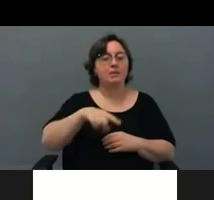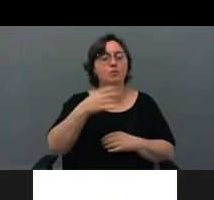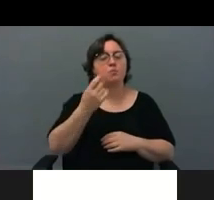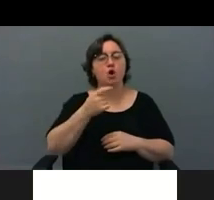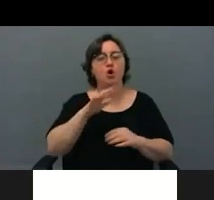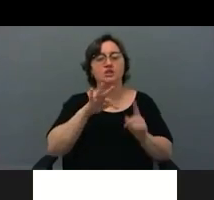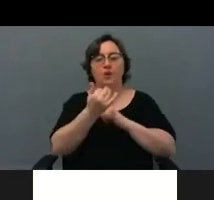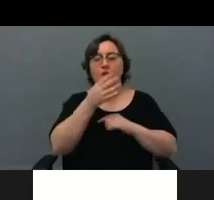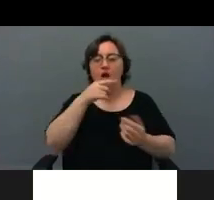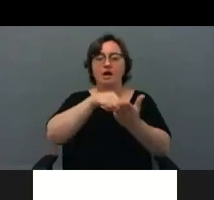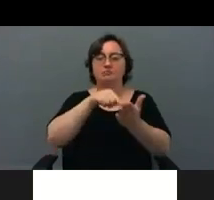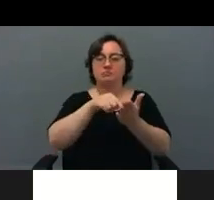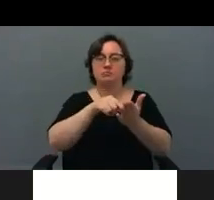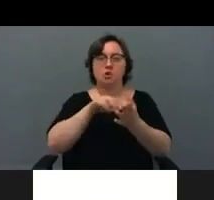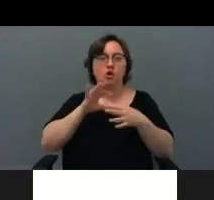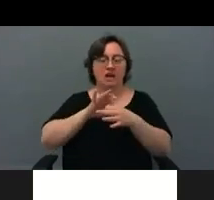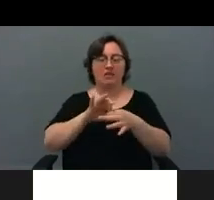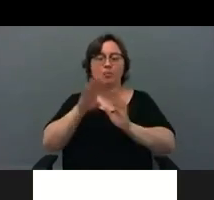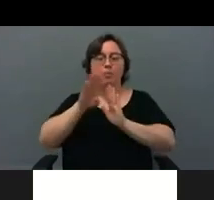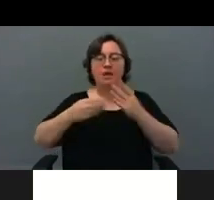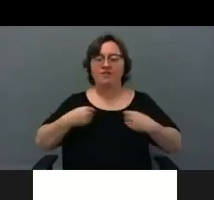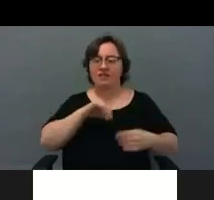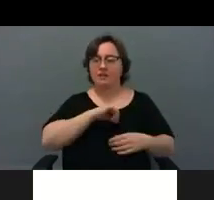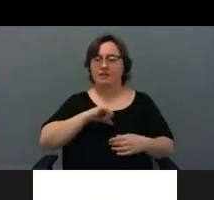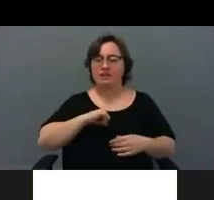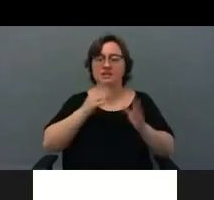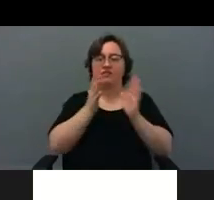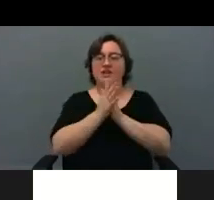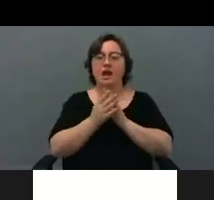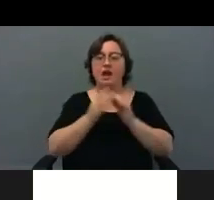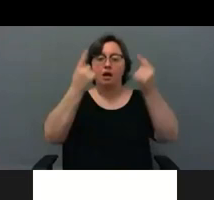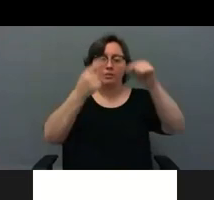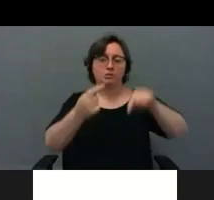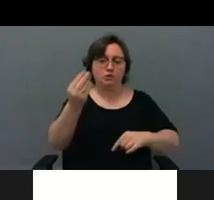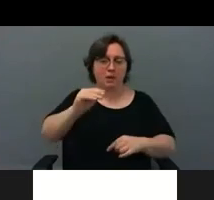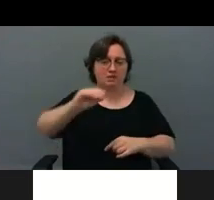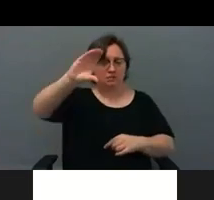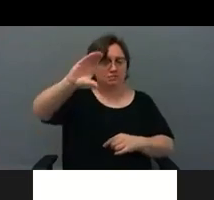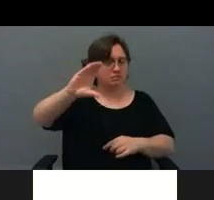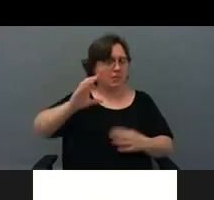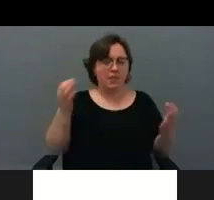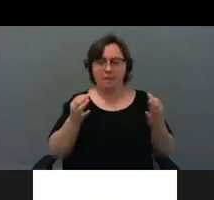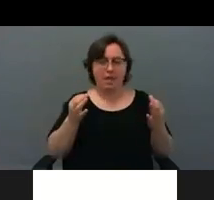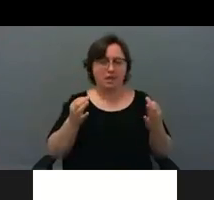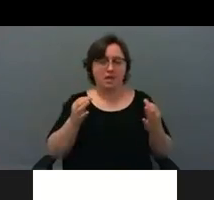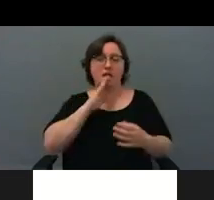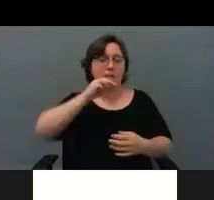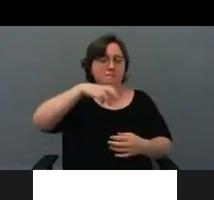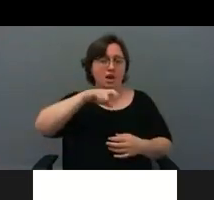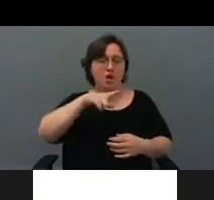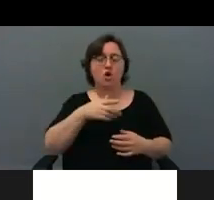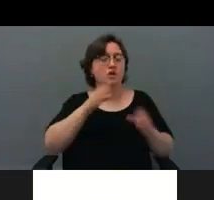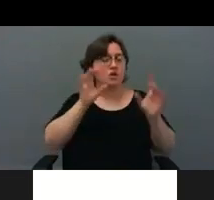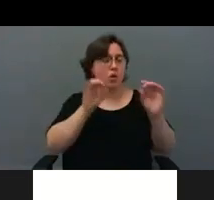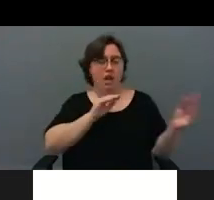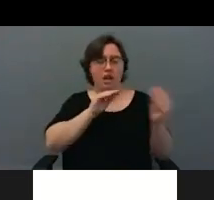ese sentido es una mayor dotación presupuestaria, como nos exponía Manolo, porque muchas veces